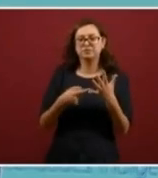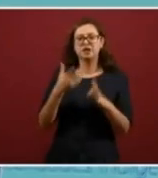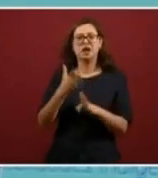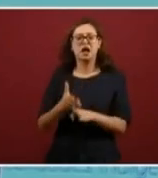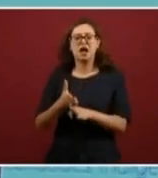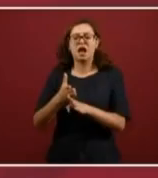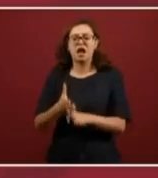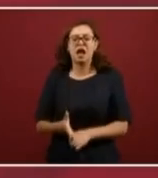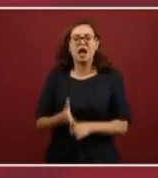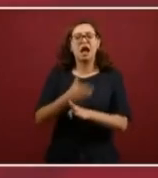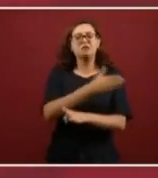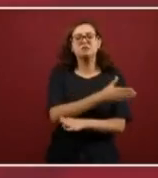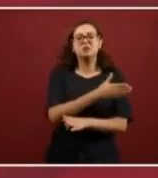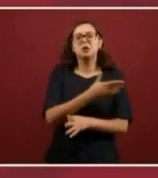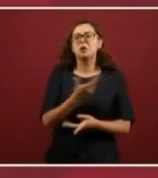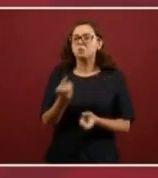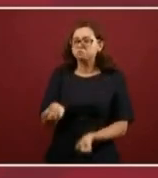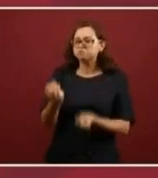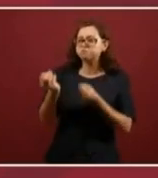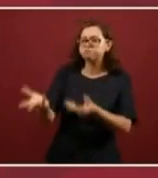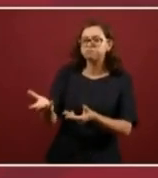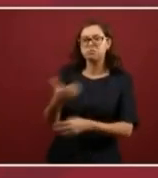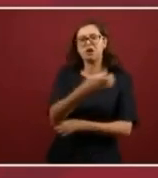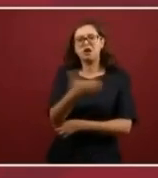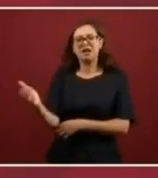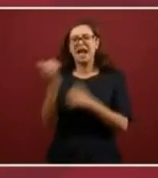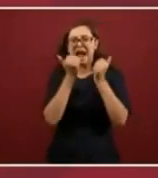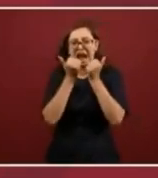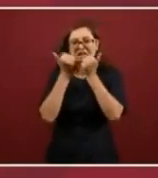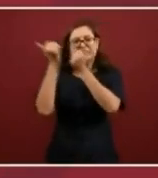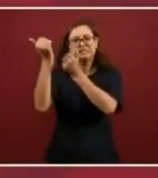a productores de café y de caña.